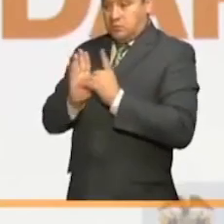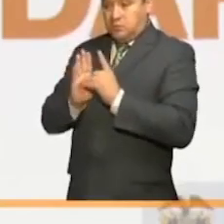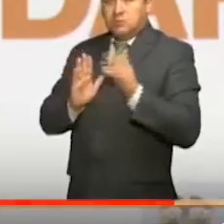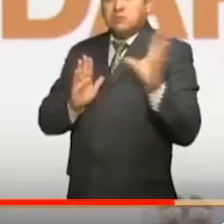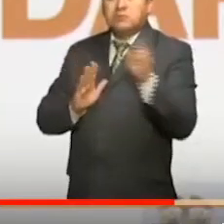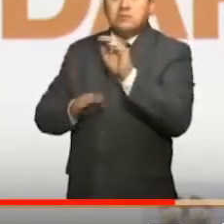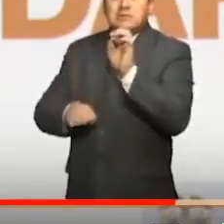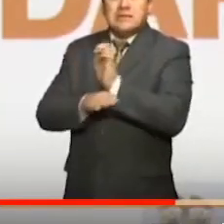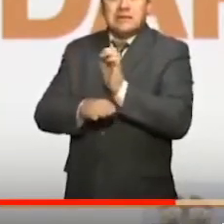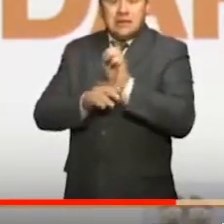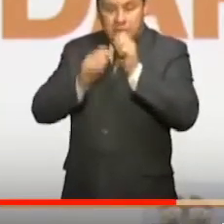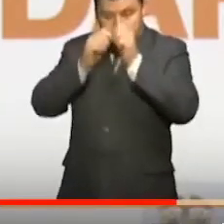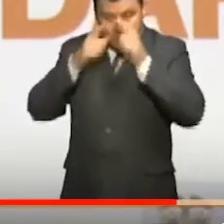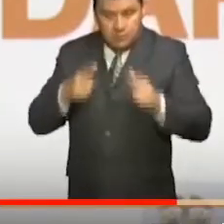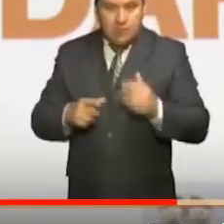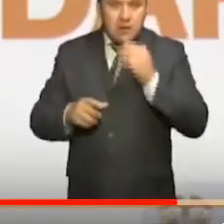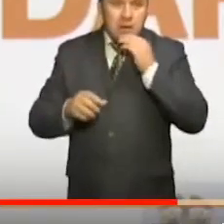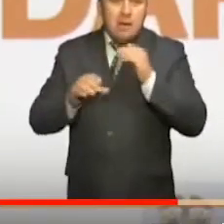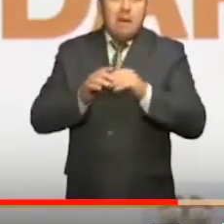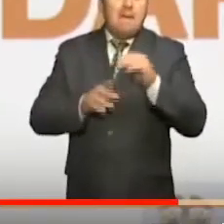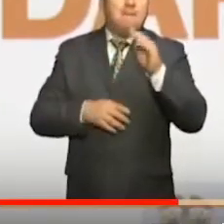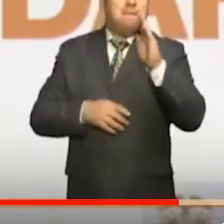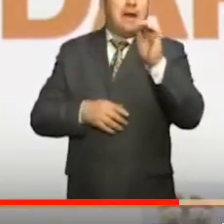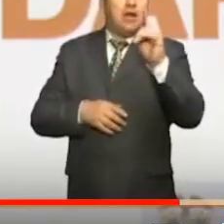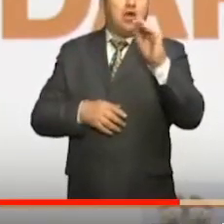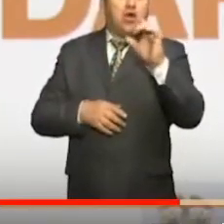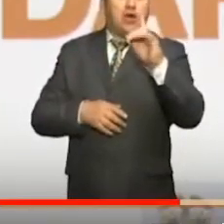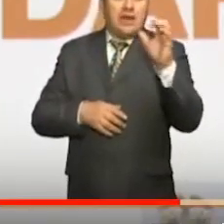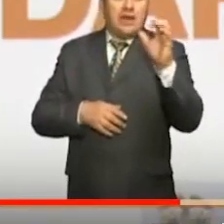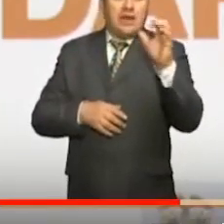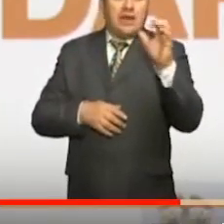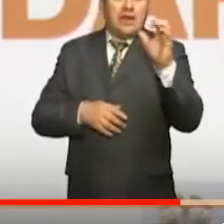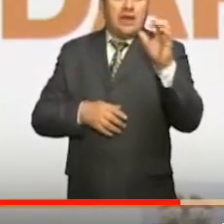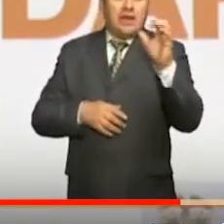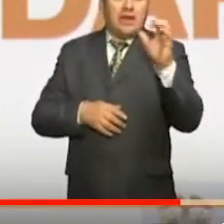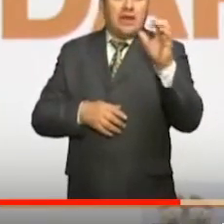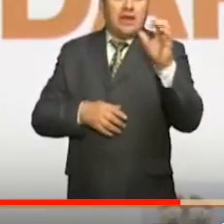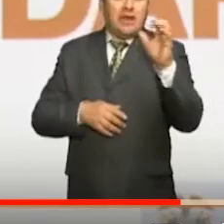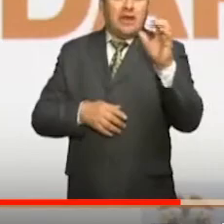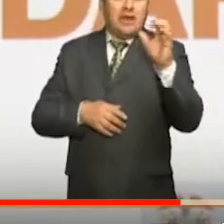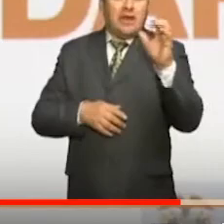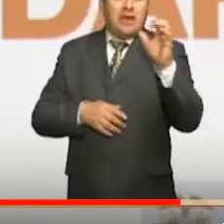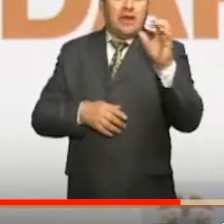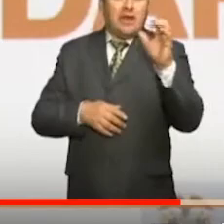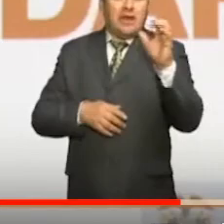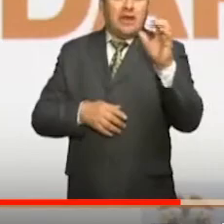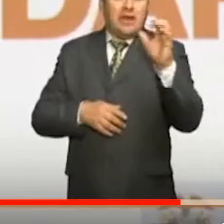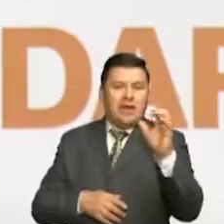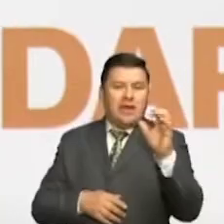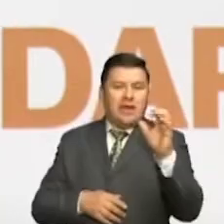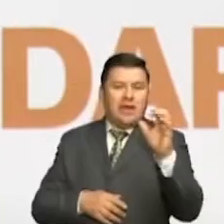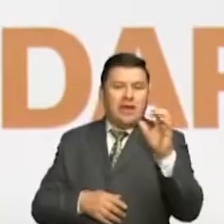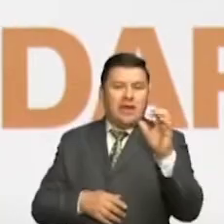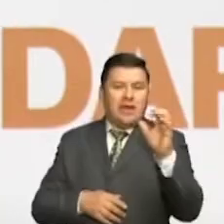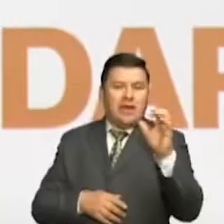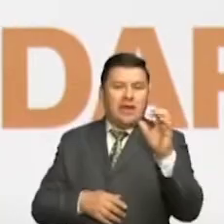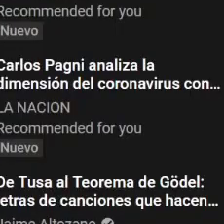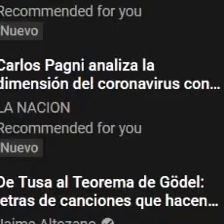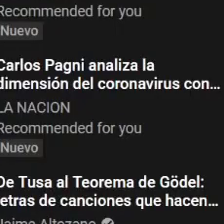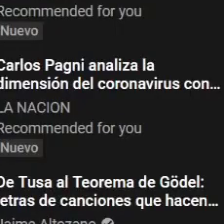públicas como bancóldex bueno ya ya eso dejémoslo hasta ahí